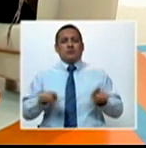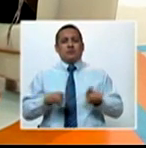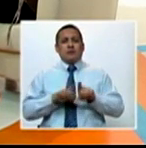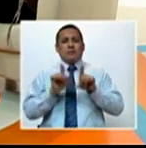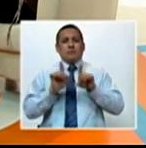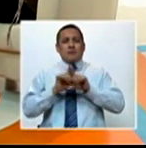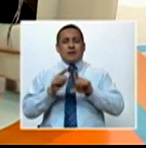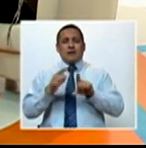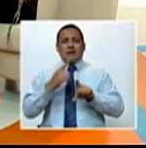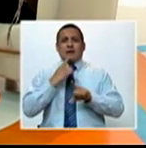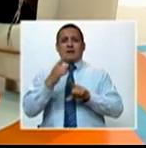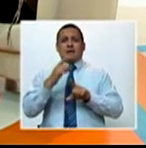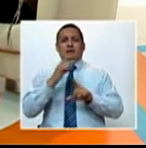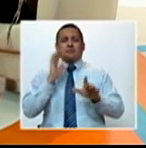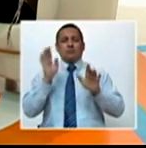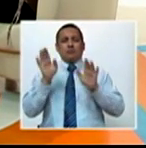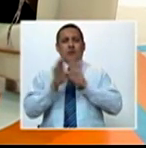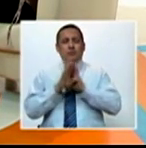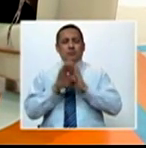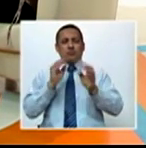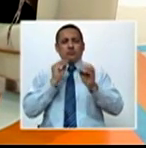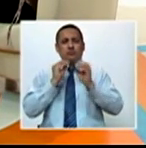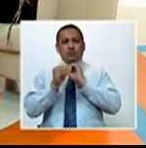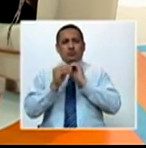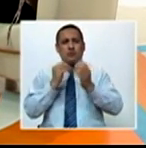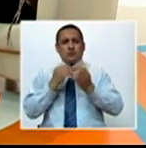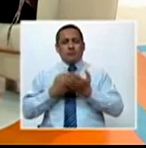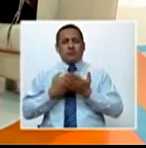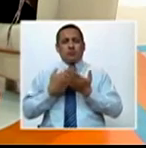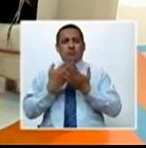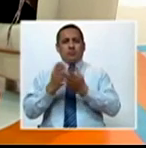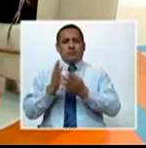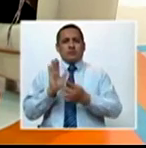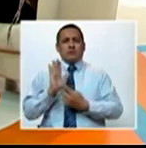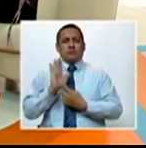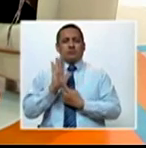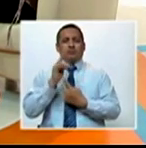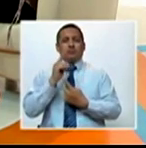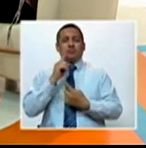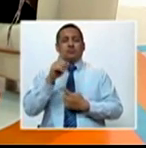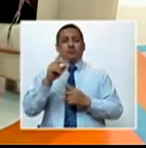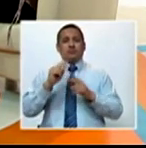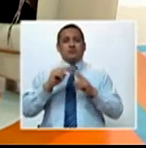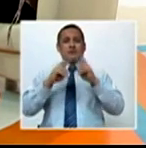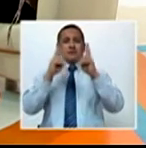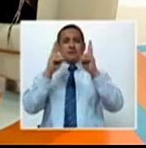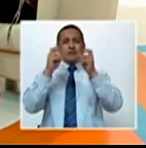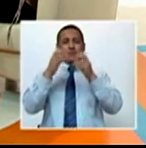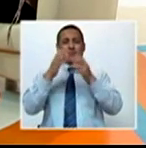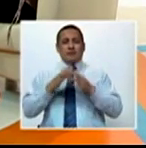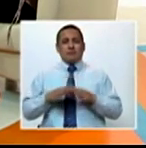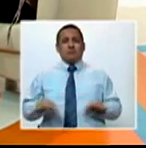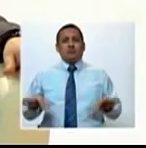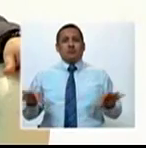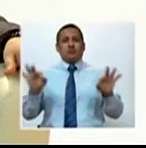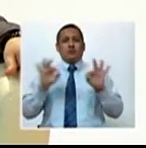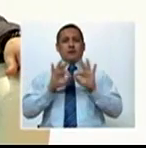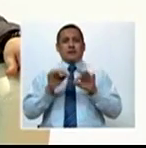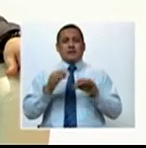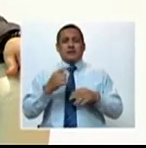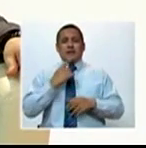tomar decisiones, sino procurar también propuestas de Una cosa solución. importante